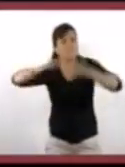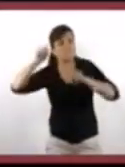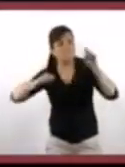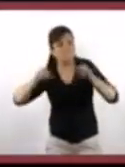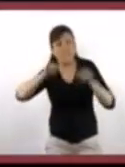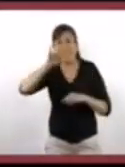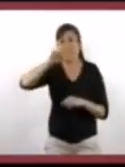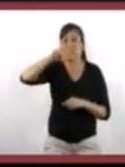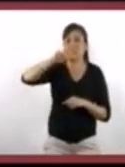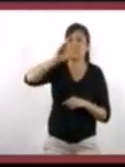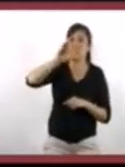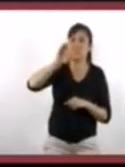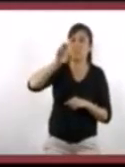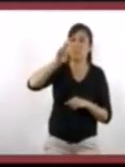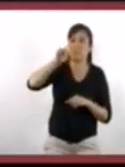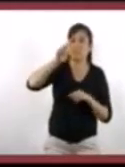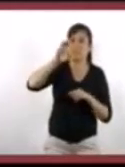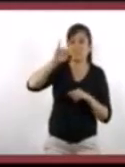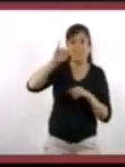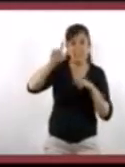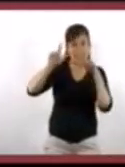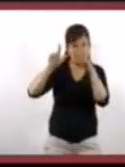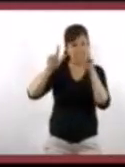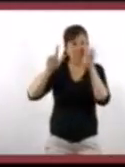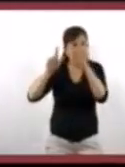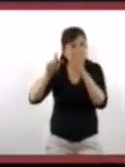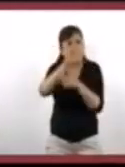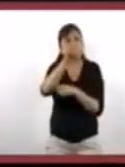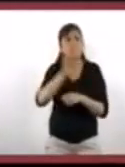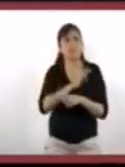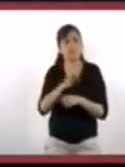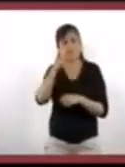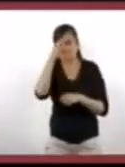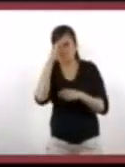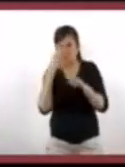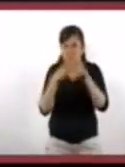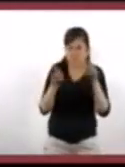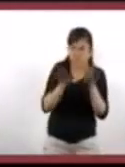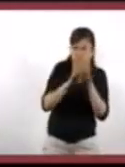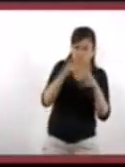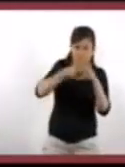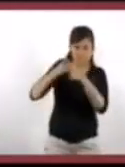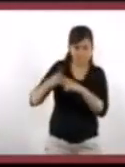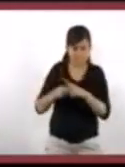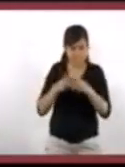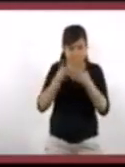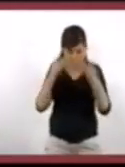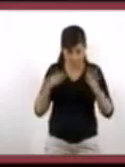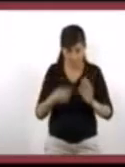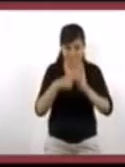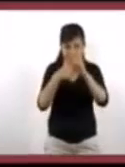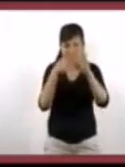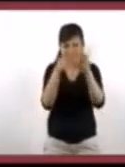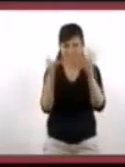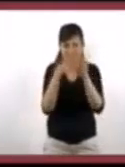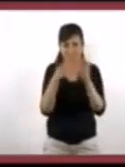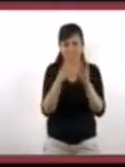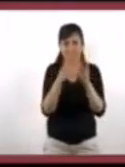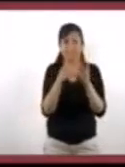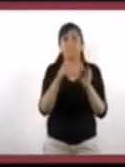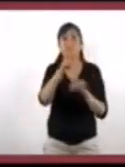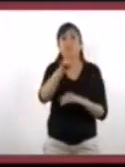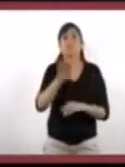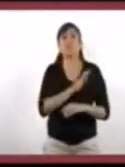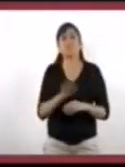estadística inferencial. Estadística inferencial. Podremos sacar conclusiones, hacer inferencias. Muy bien, aclarando esto, pensemos